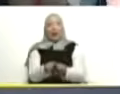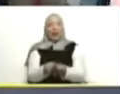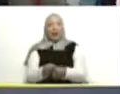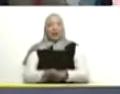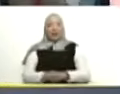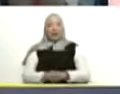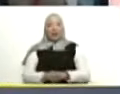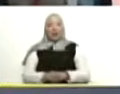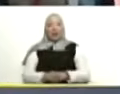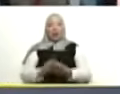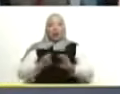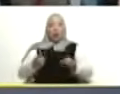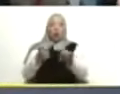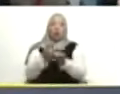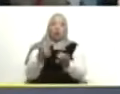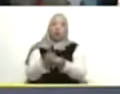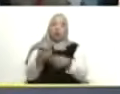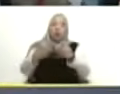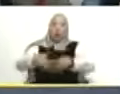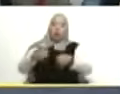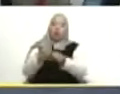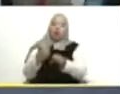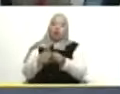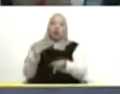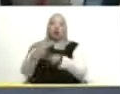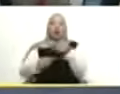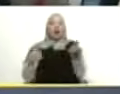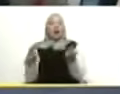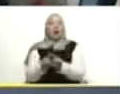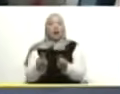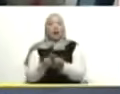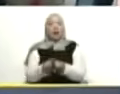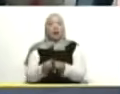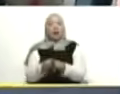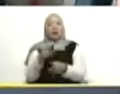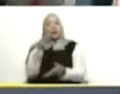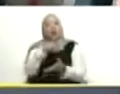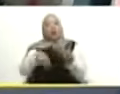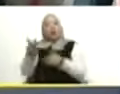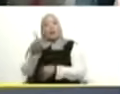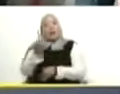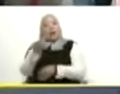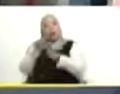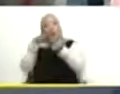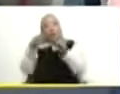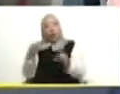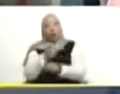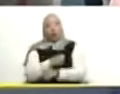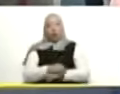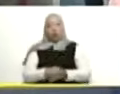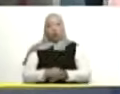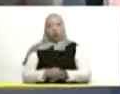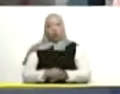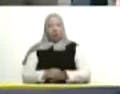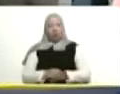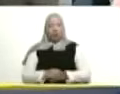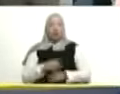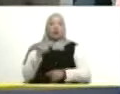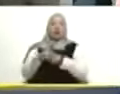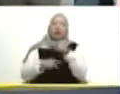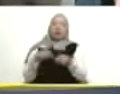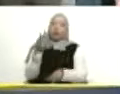está abierta a inversionistas que quieran venir a expandir. Venezuela lo tiene todo para ser una